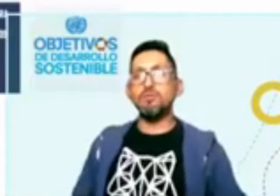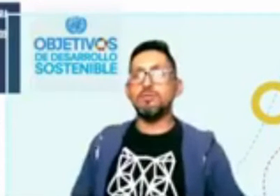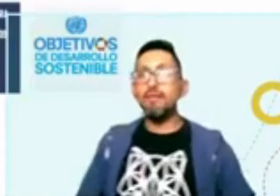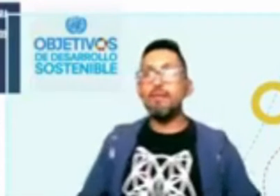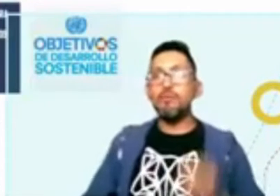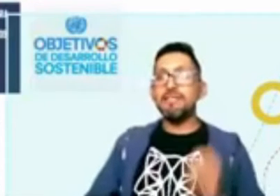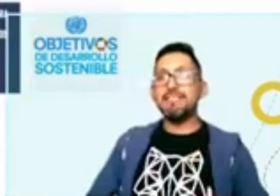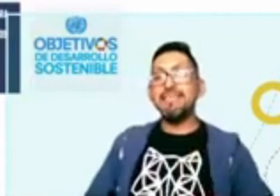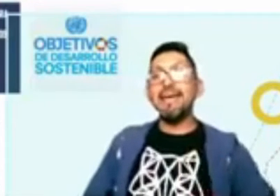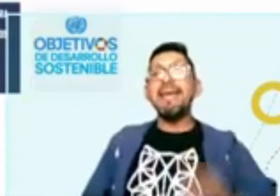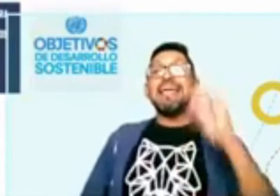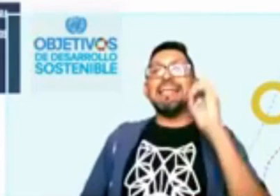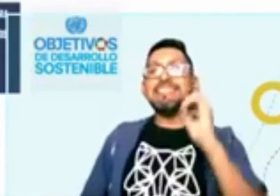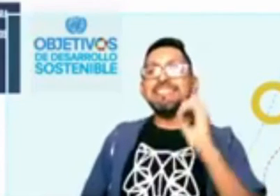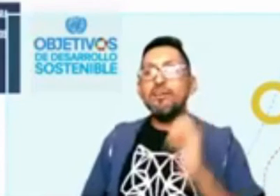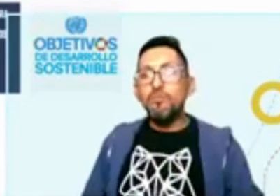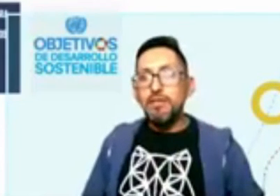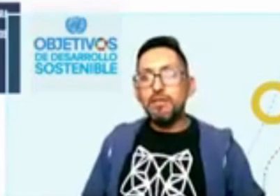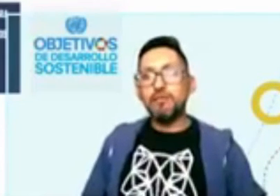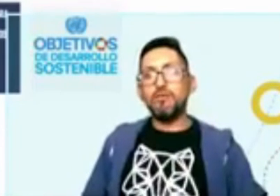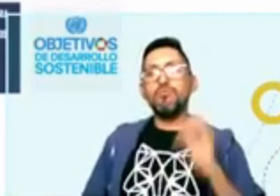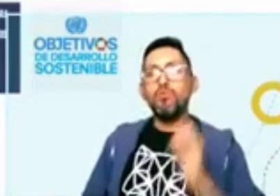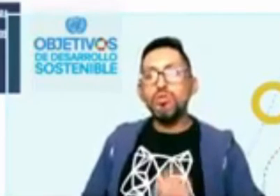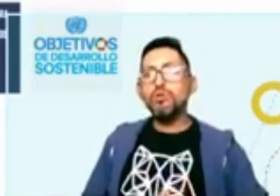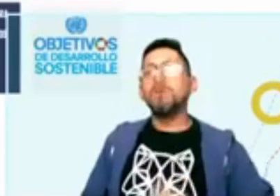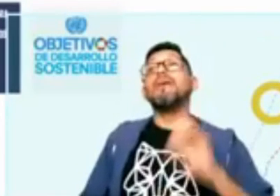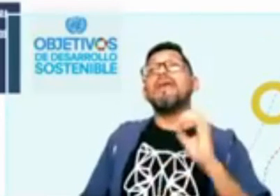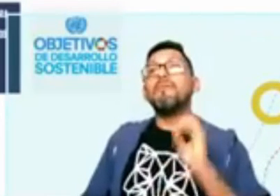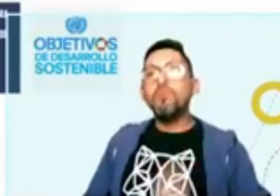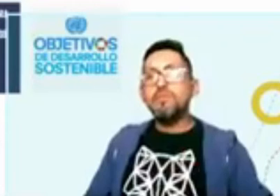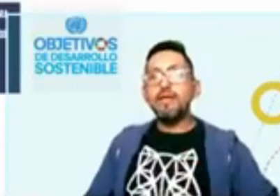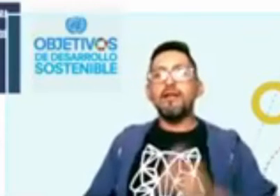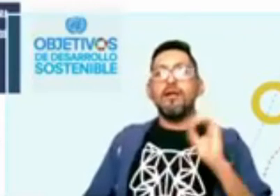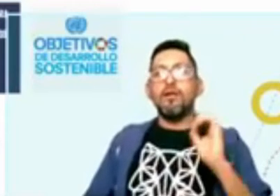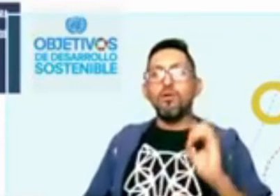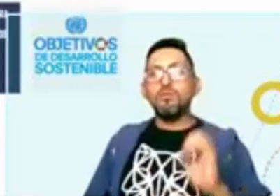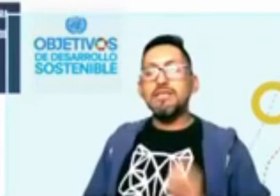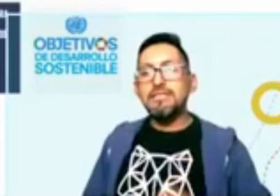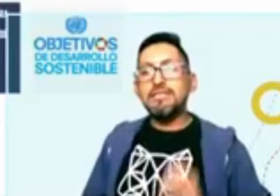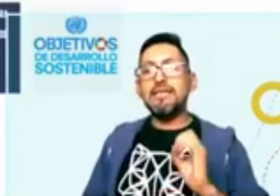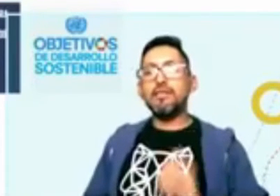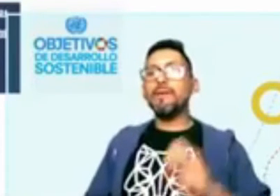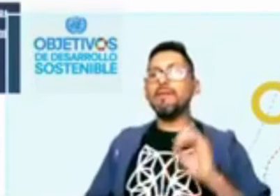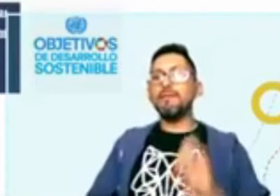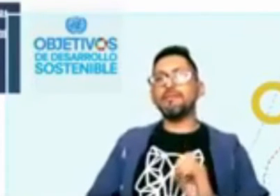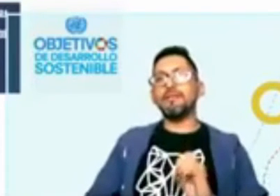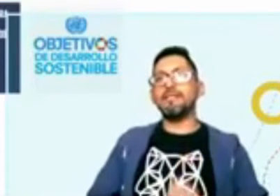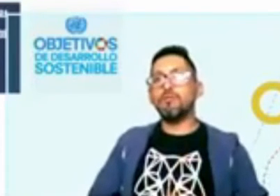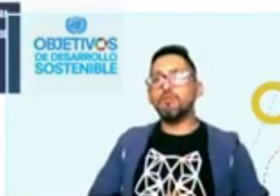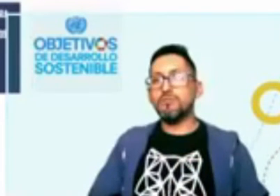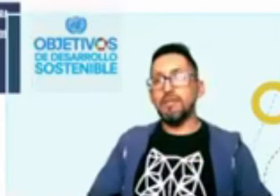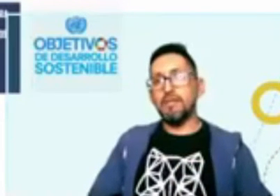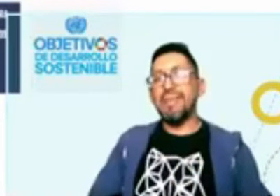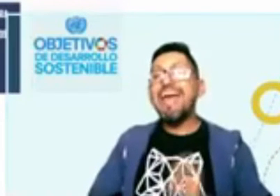desarrollo sustentable y, como les decía, les recomiendo mucho que busquen los 17 objetivos del